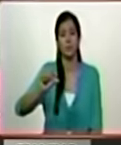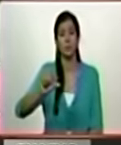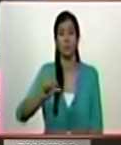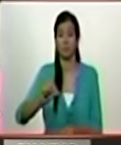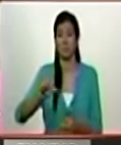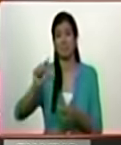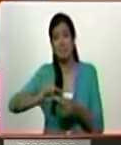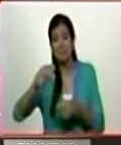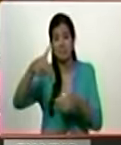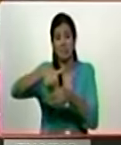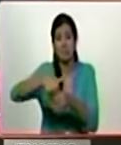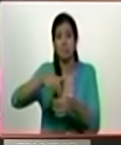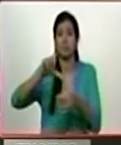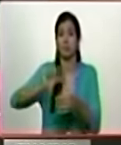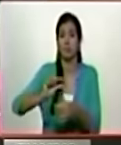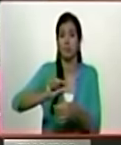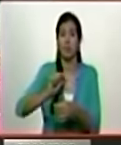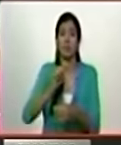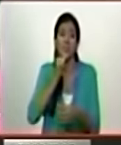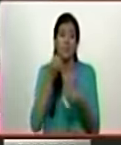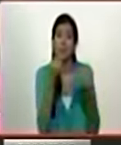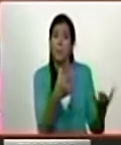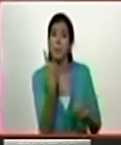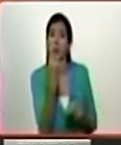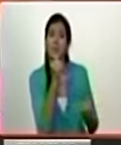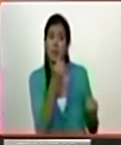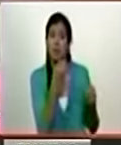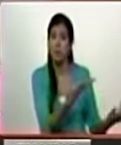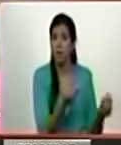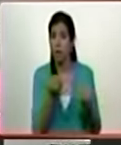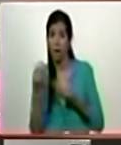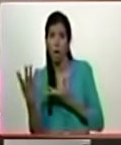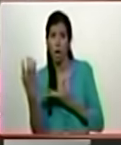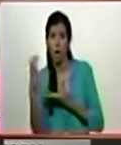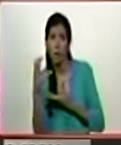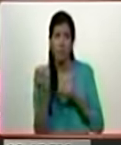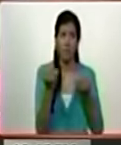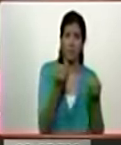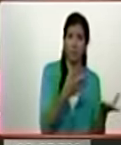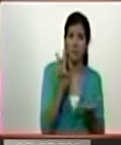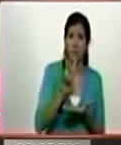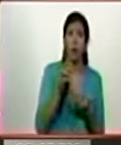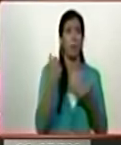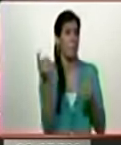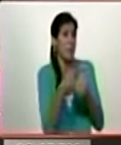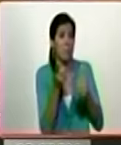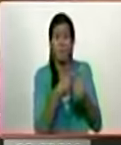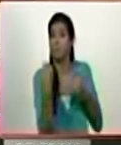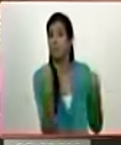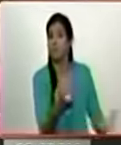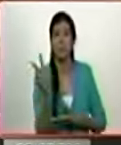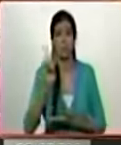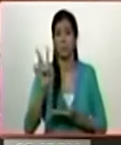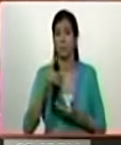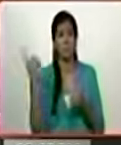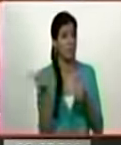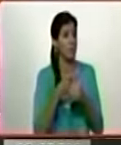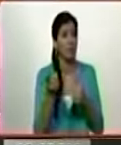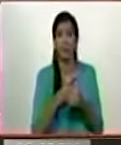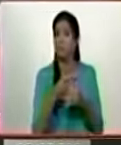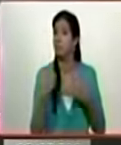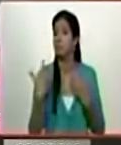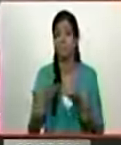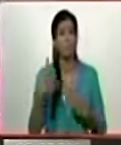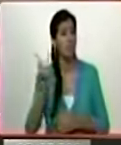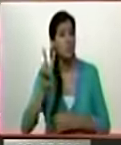40 y lo que hay tiene que ser primero, ¿para quién? Para los venezolanos y para las venezolanas. Eso es lógico, hermano. Eso es totalmente